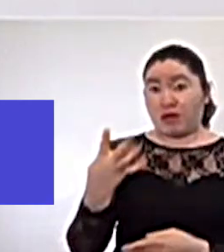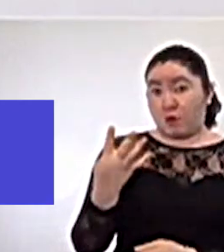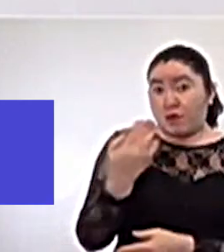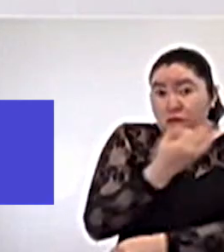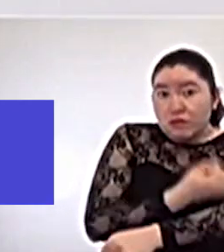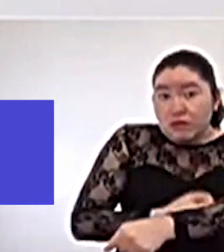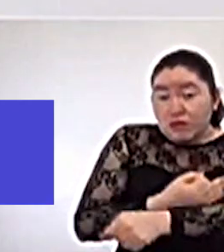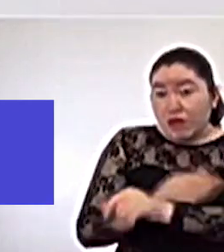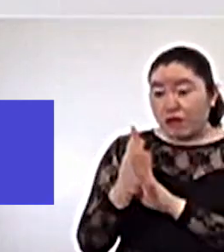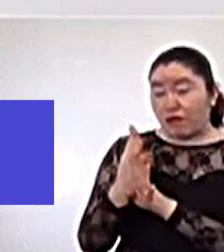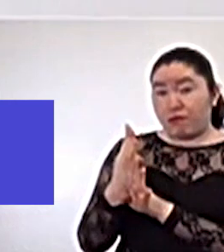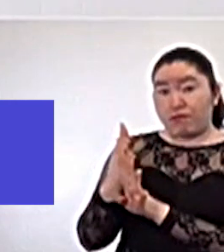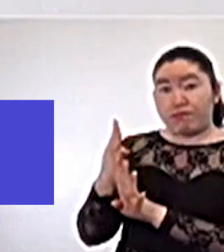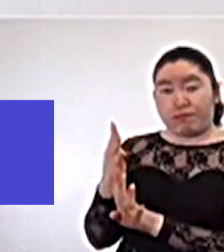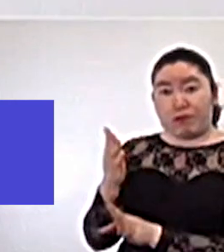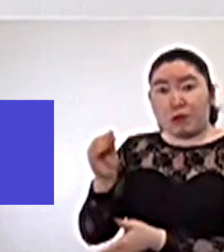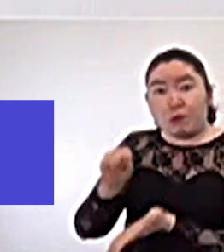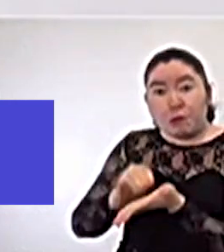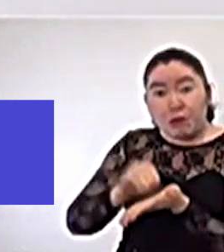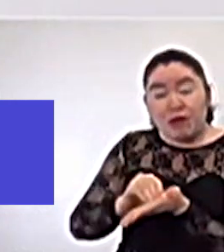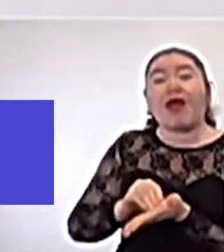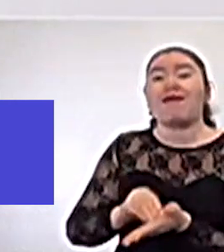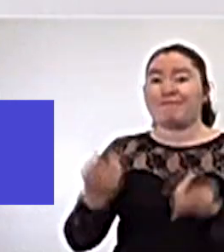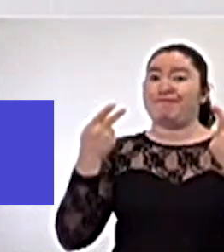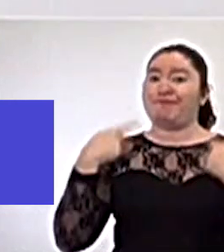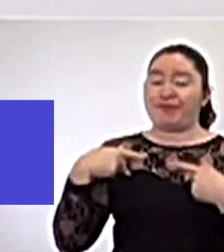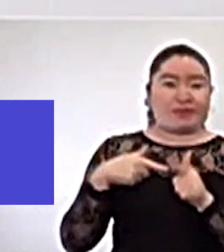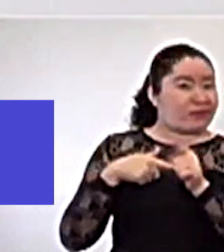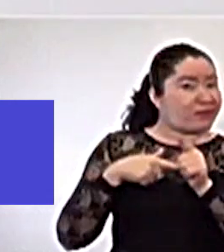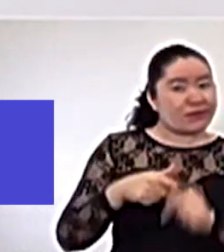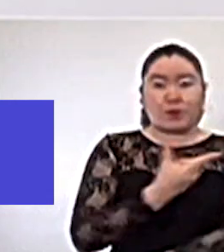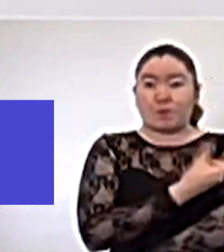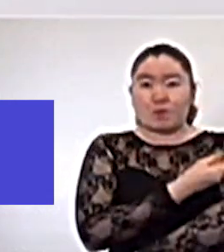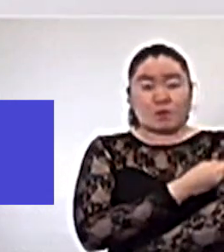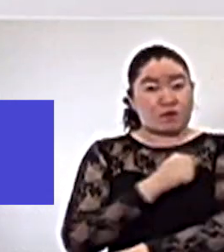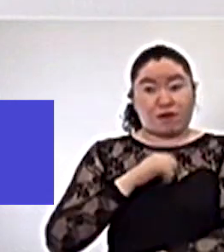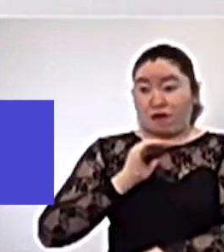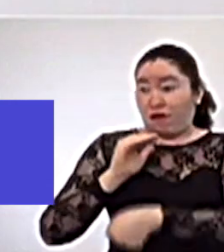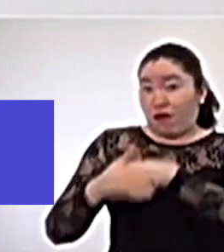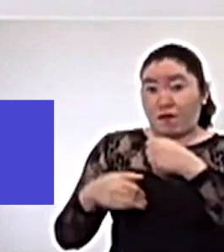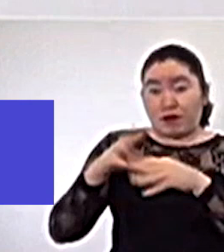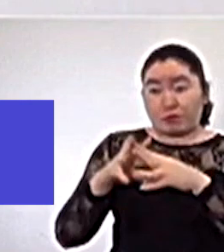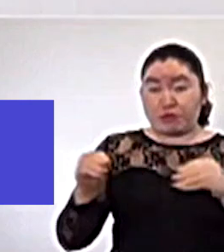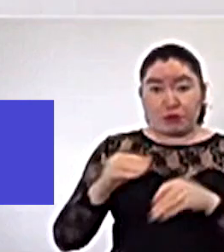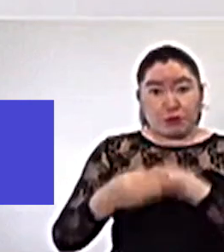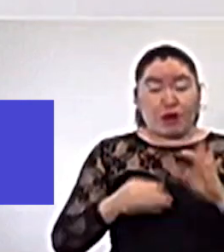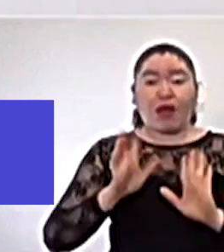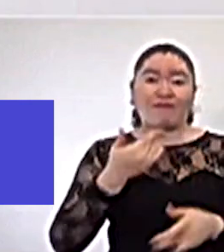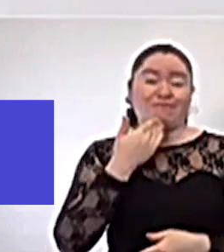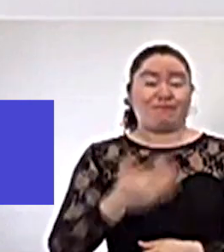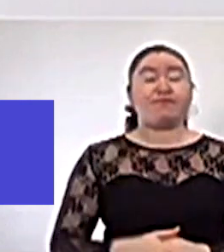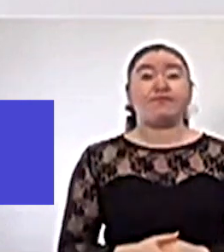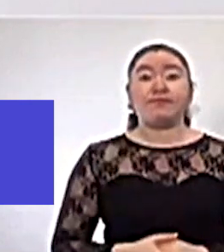personas esperando hasta que no termine la vacunación de ese día, y vamos a seguir informando todos los días a partir del día de